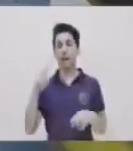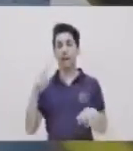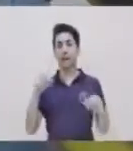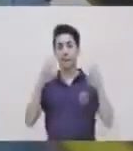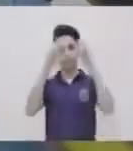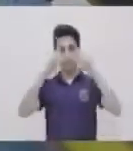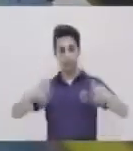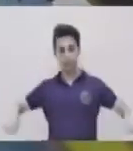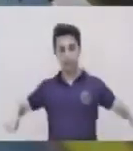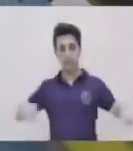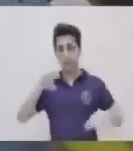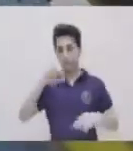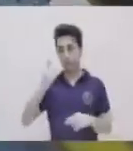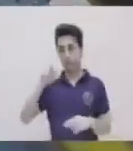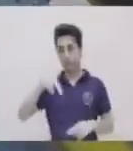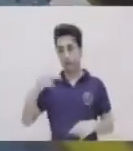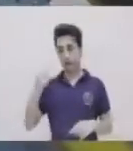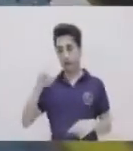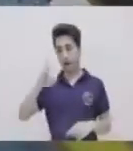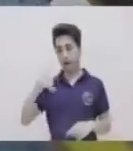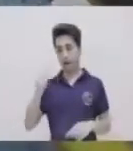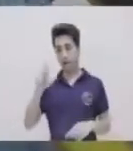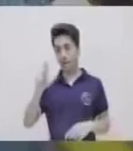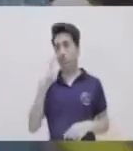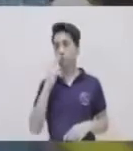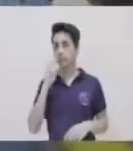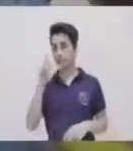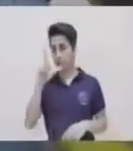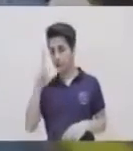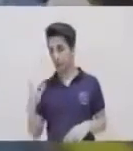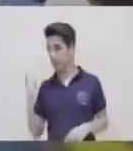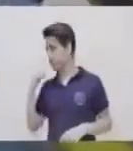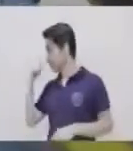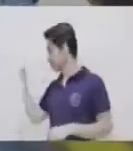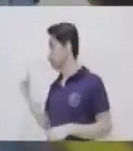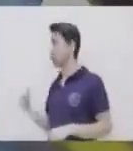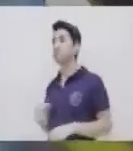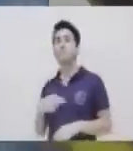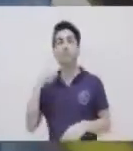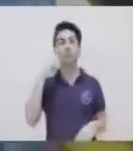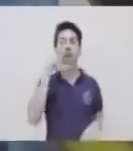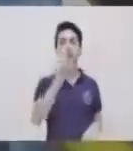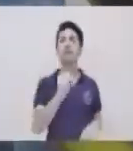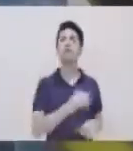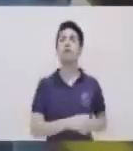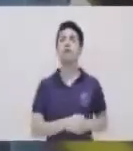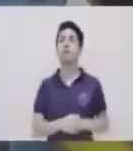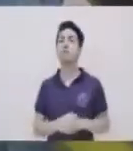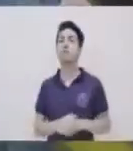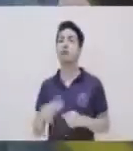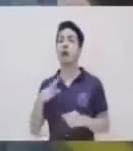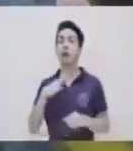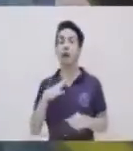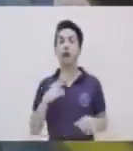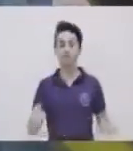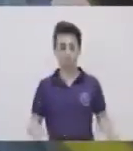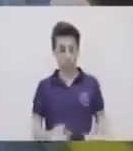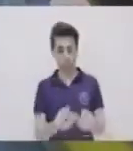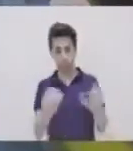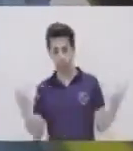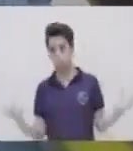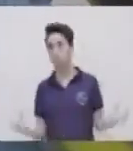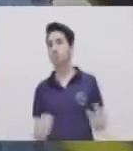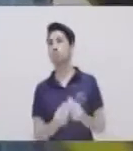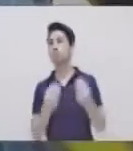Panajachel. Ese es el sector que se está mostrando. En la imagen nosotros encontramos tanto especies